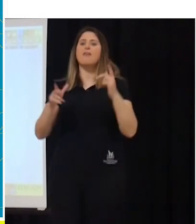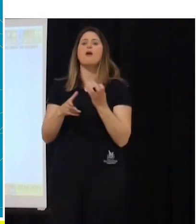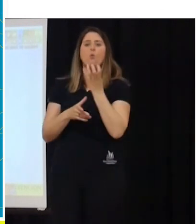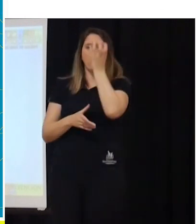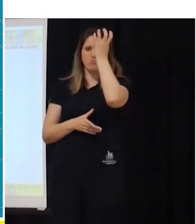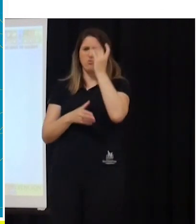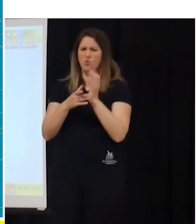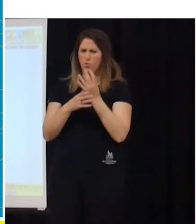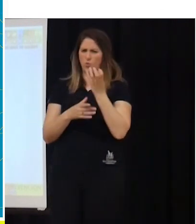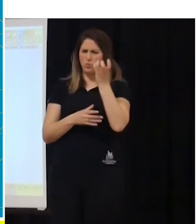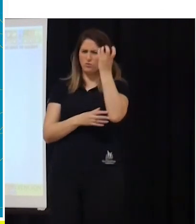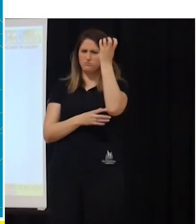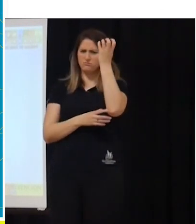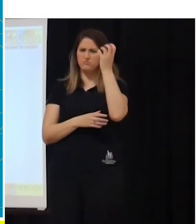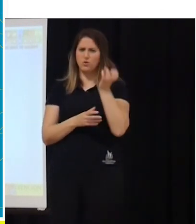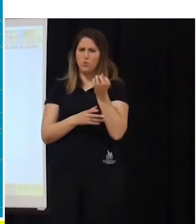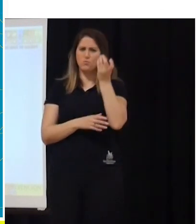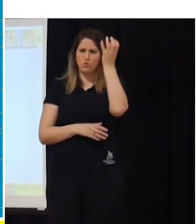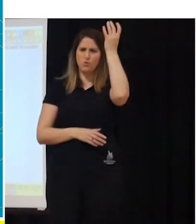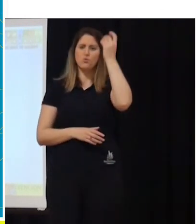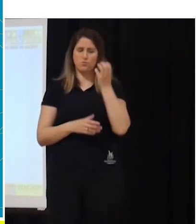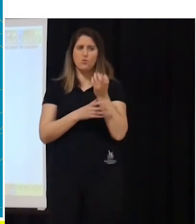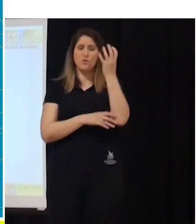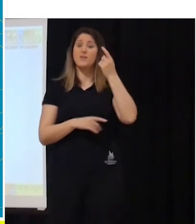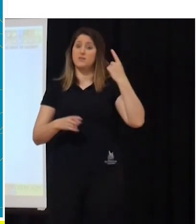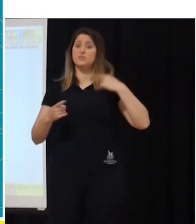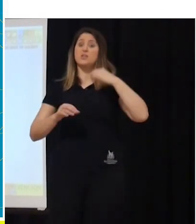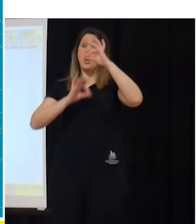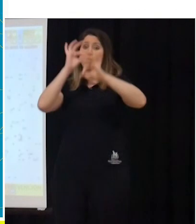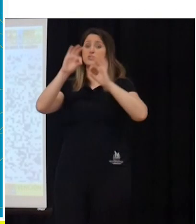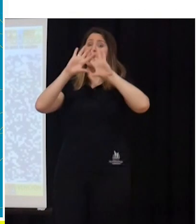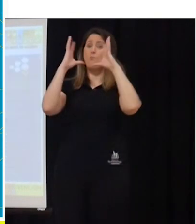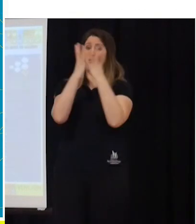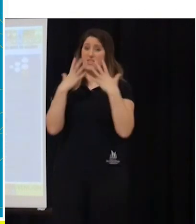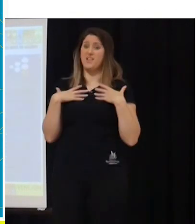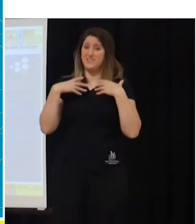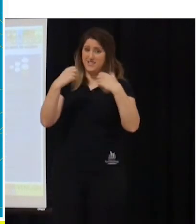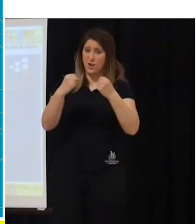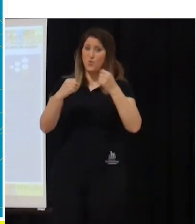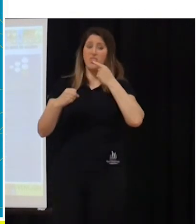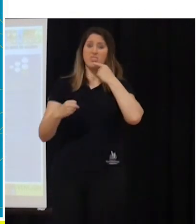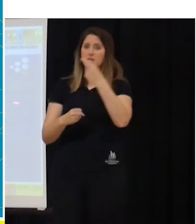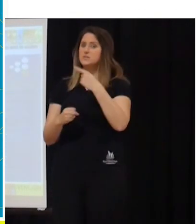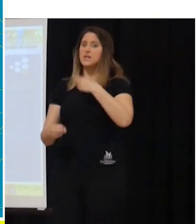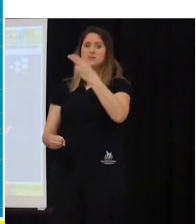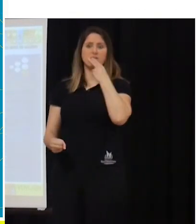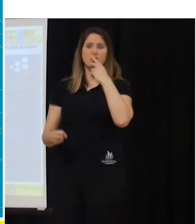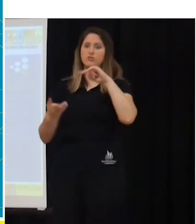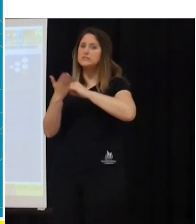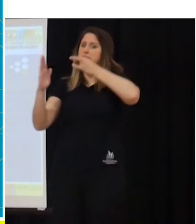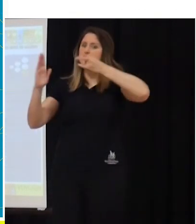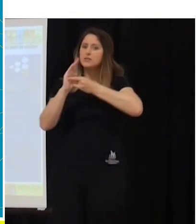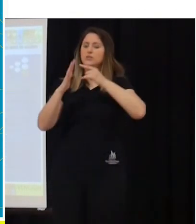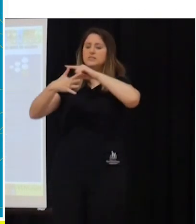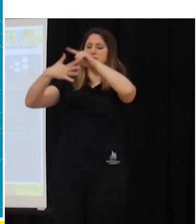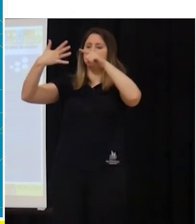existir. Hasta tal punto se toma en serio la OMS el tema del tabaco, que desarrolla una estrategia que se basa en